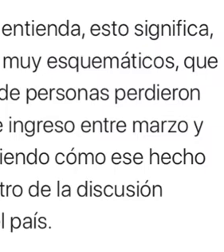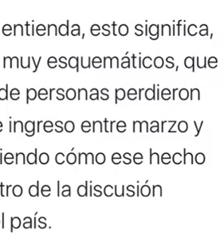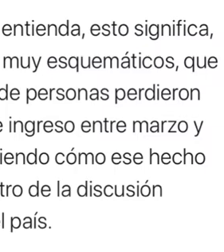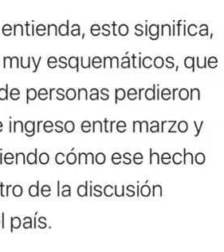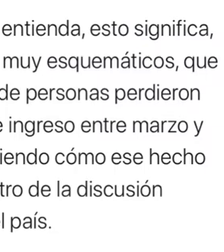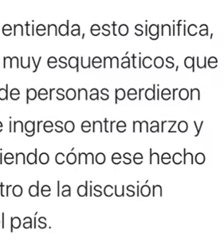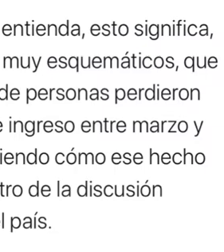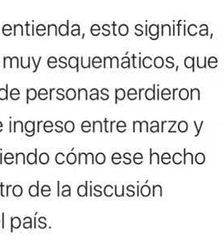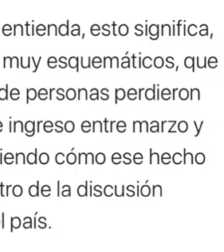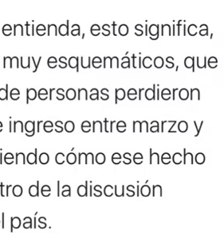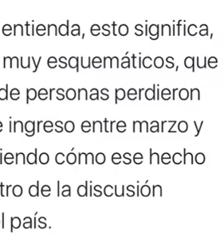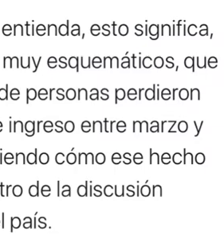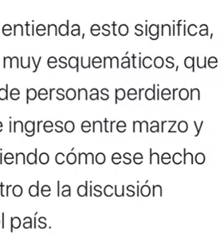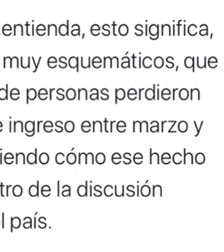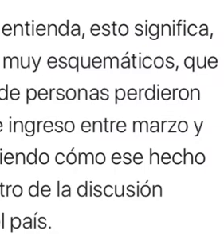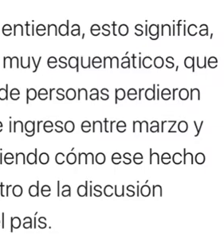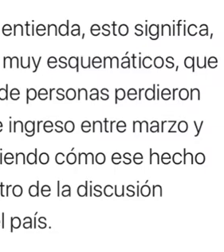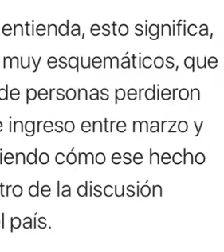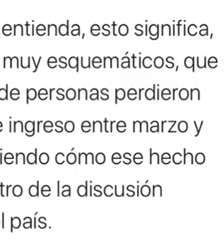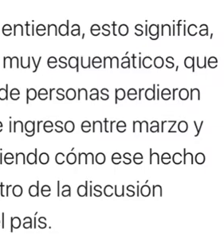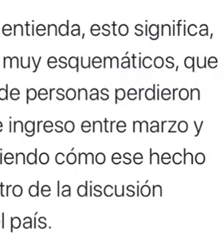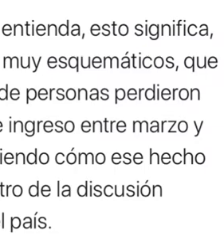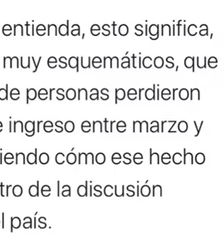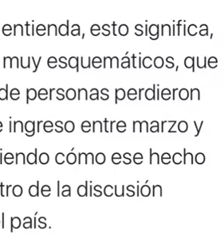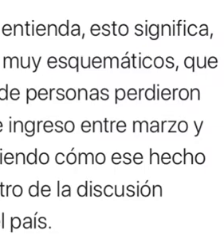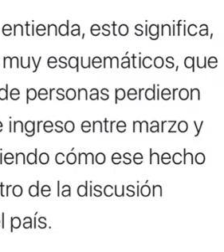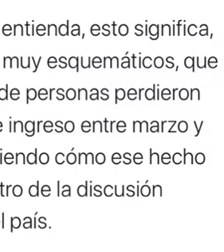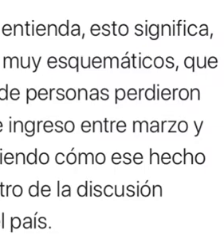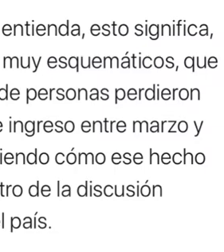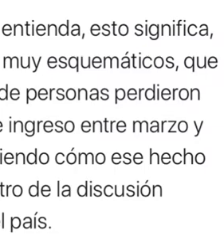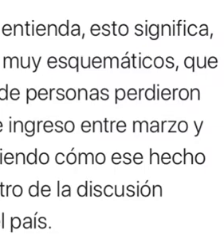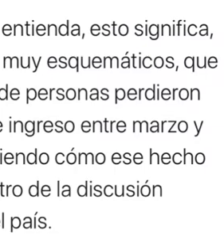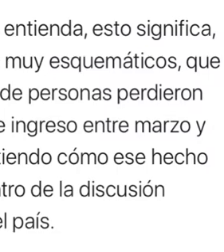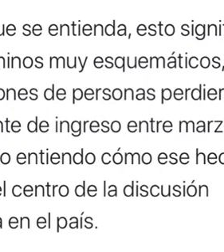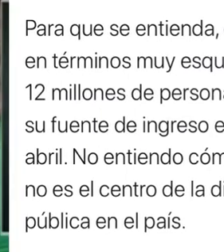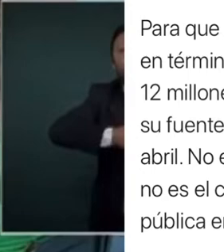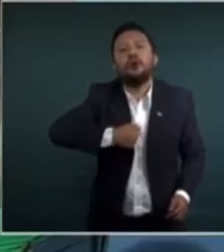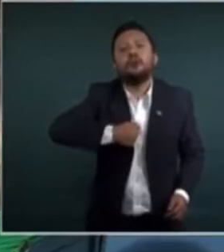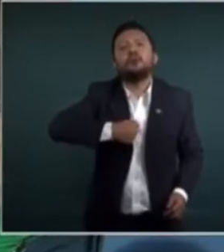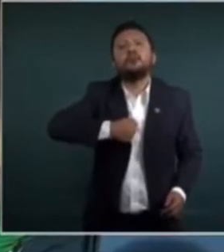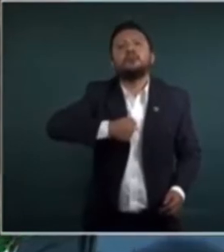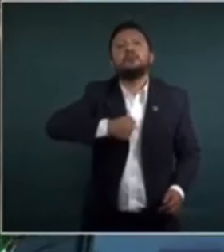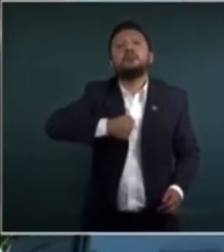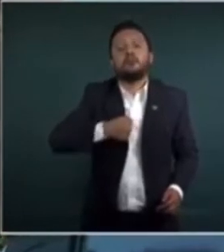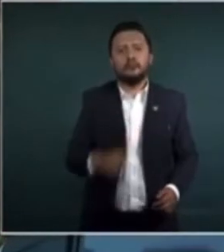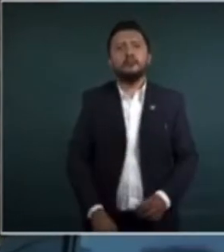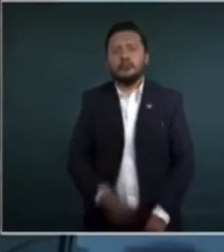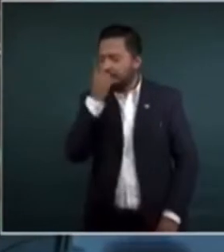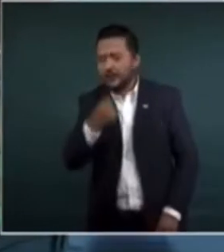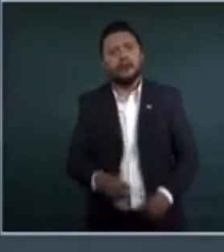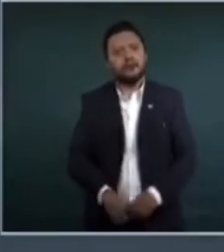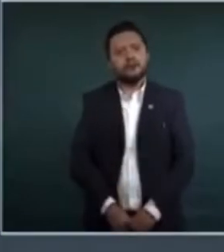en mayo menos de 350 empleos lo que